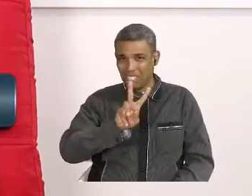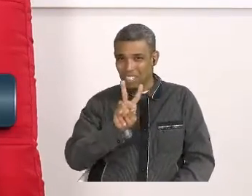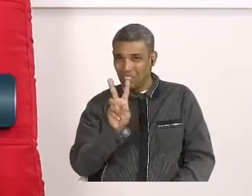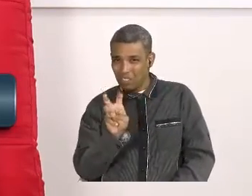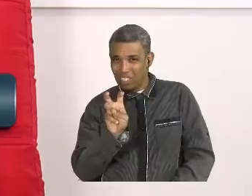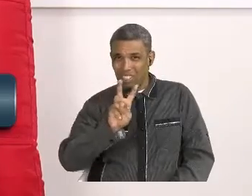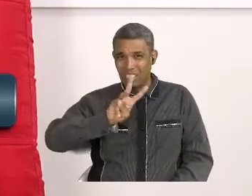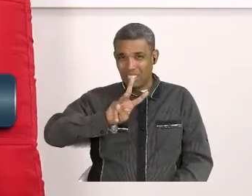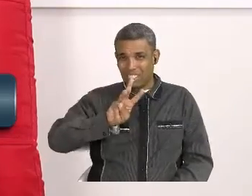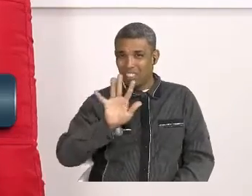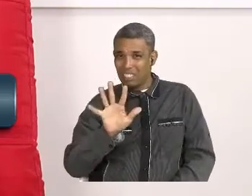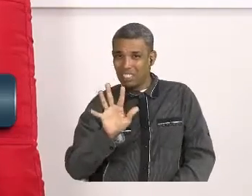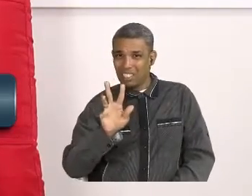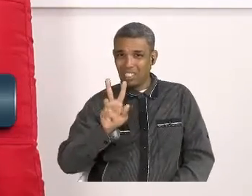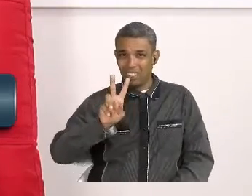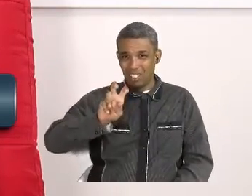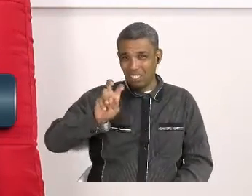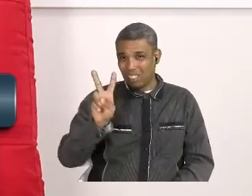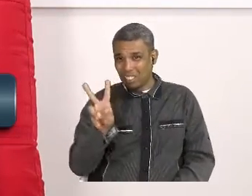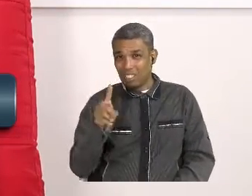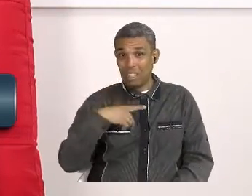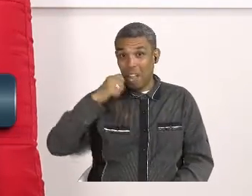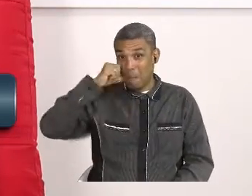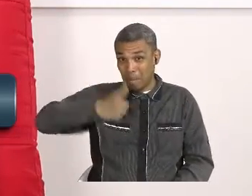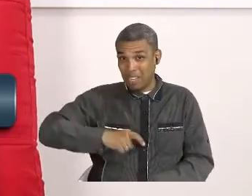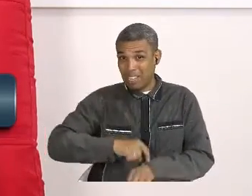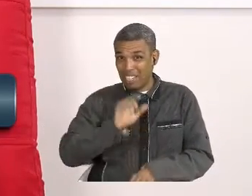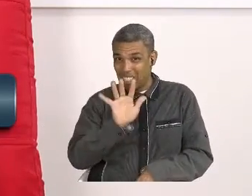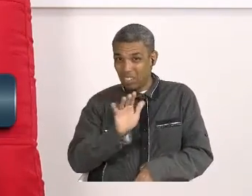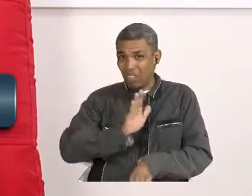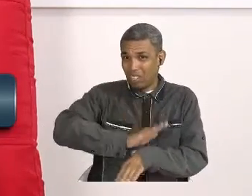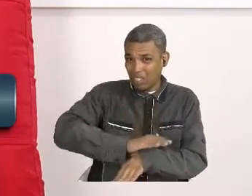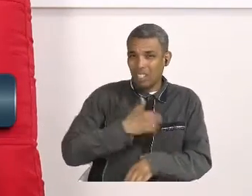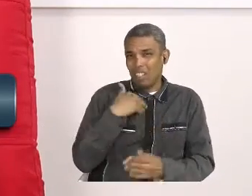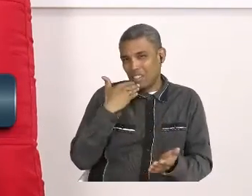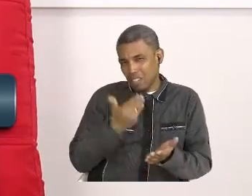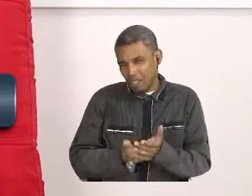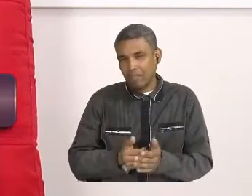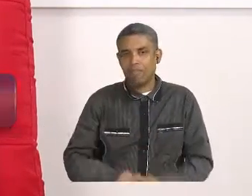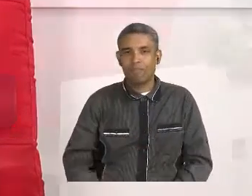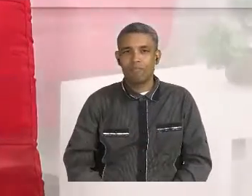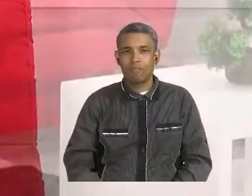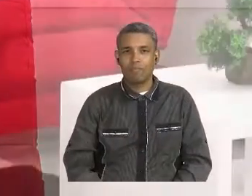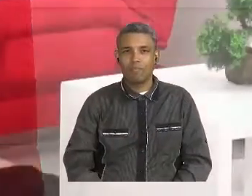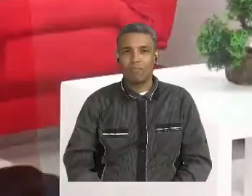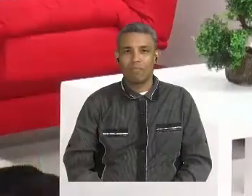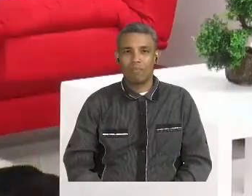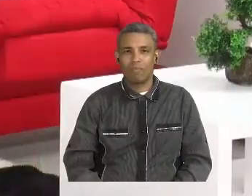318-527-3572. Nos vemos mañana a las 5 de la tarde. Gracias por acompañarnos.